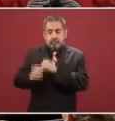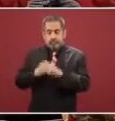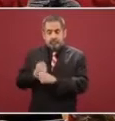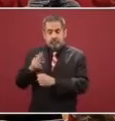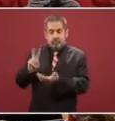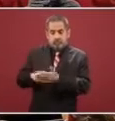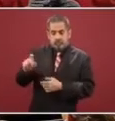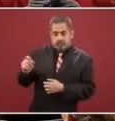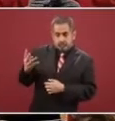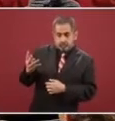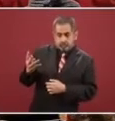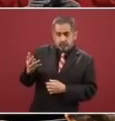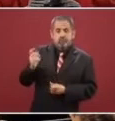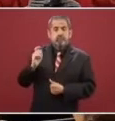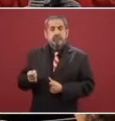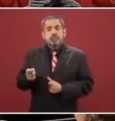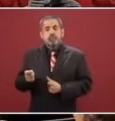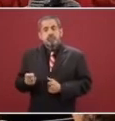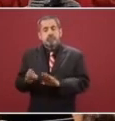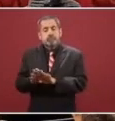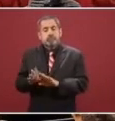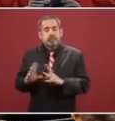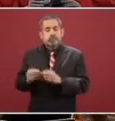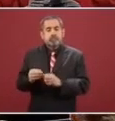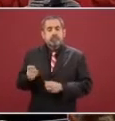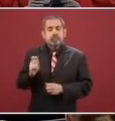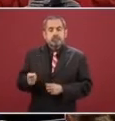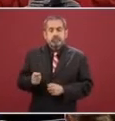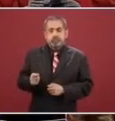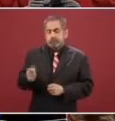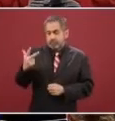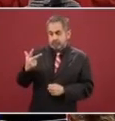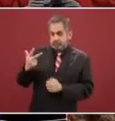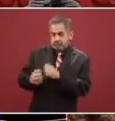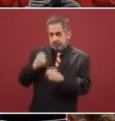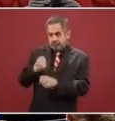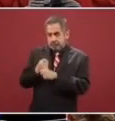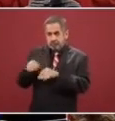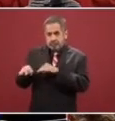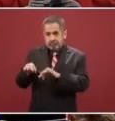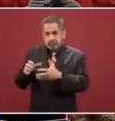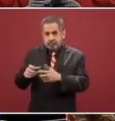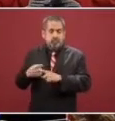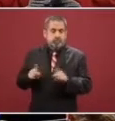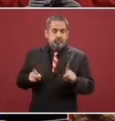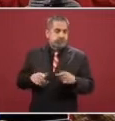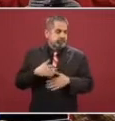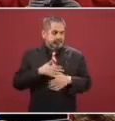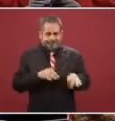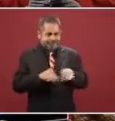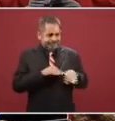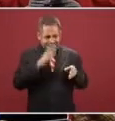2024. Estamos hablando de casi 8 años de trabajo contra nuestros trabajos